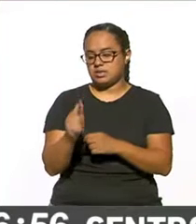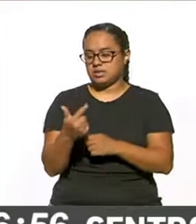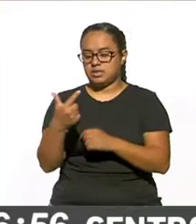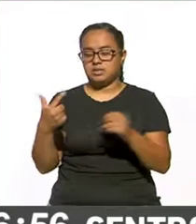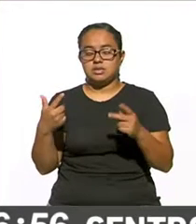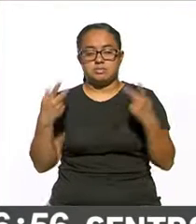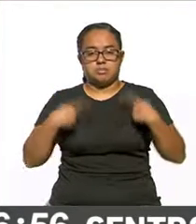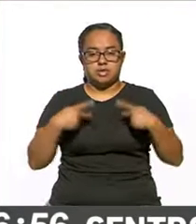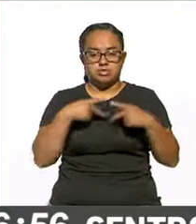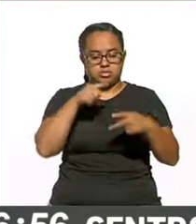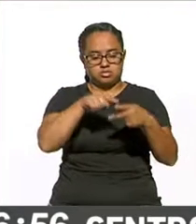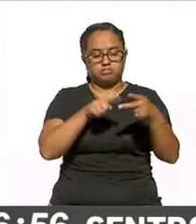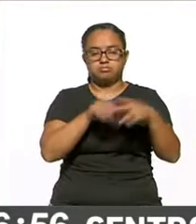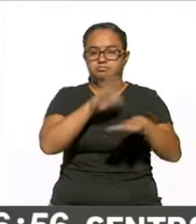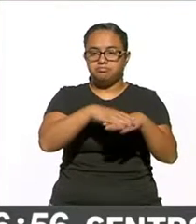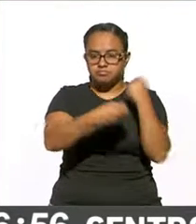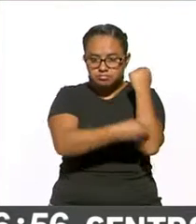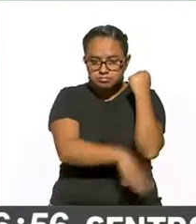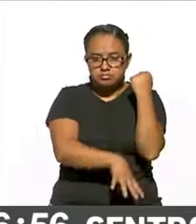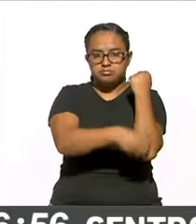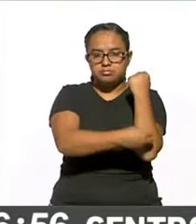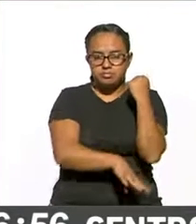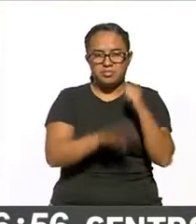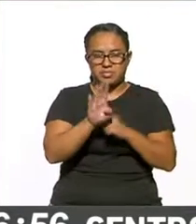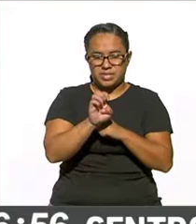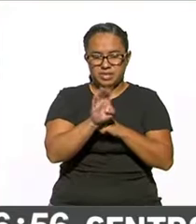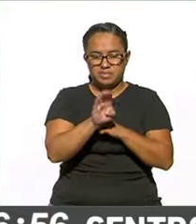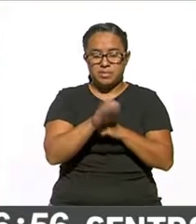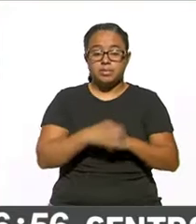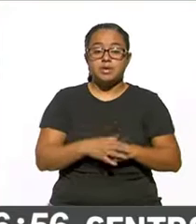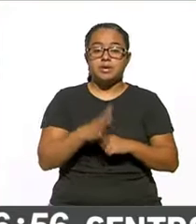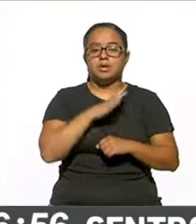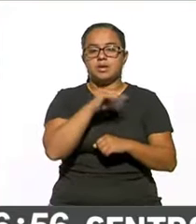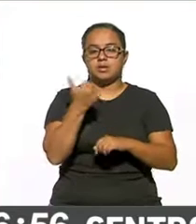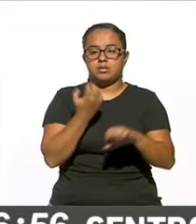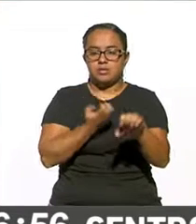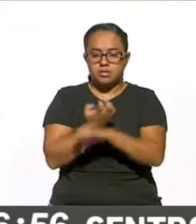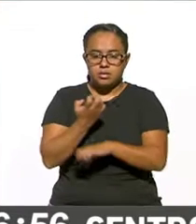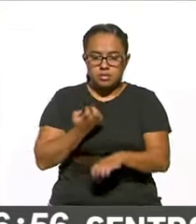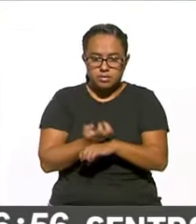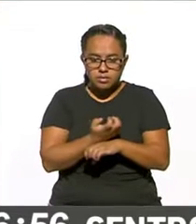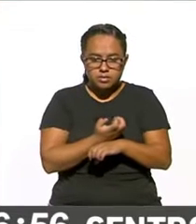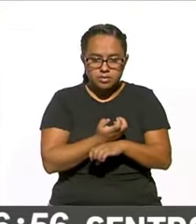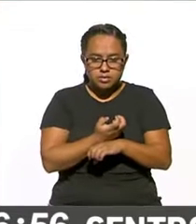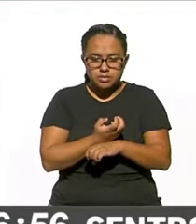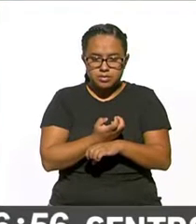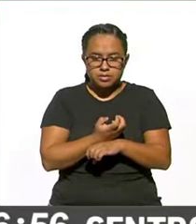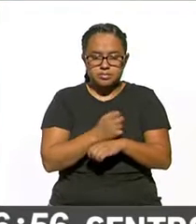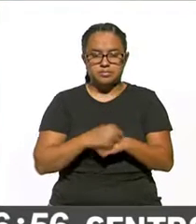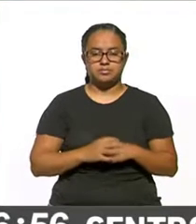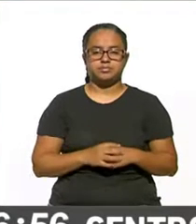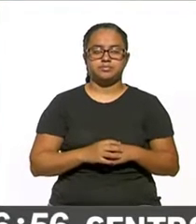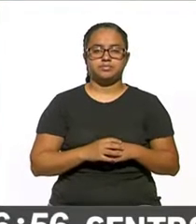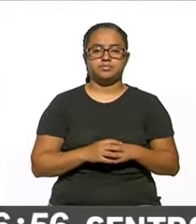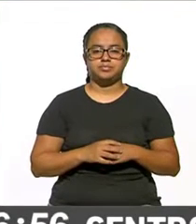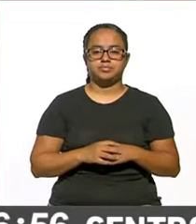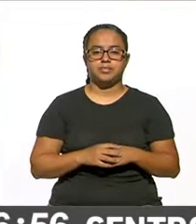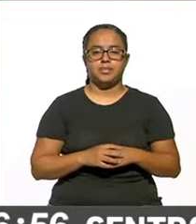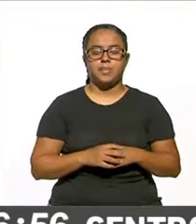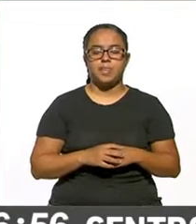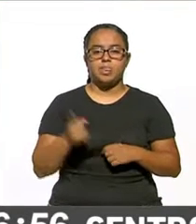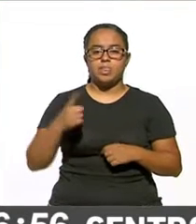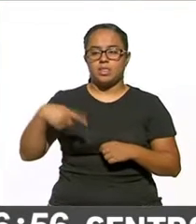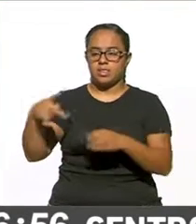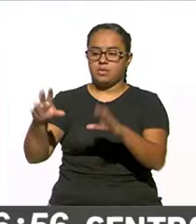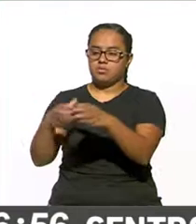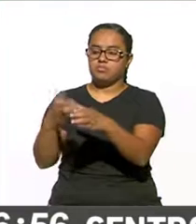64,077, son los dos principales. Y luego vendrían otros estados que, no obstante, que en principio son